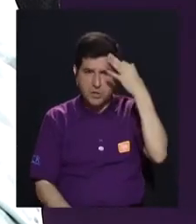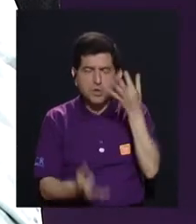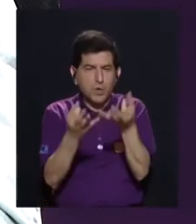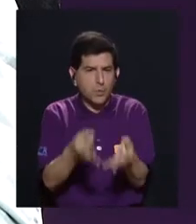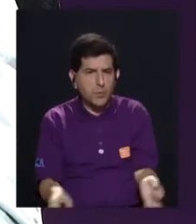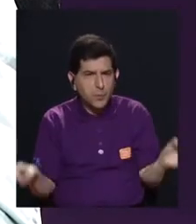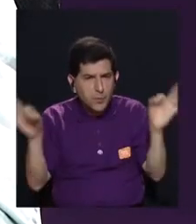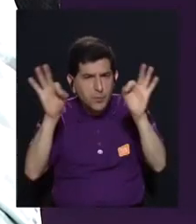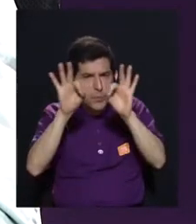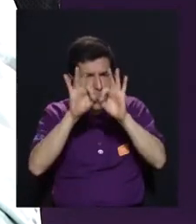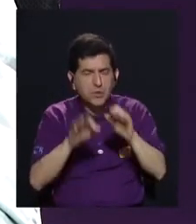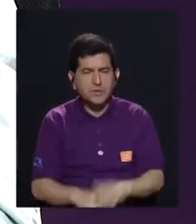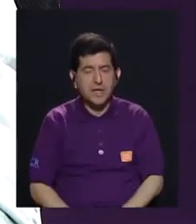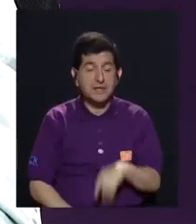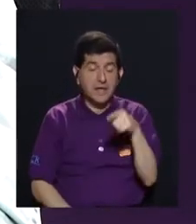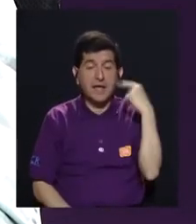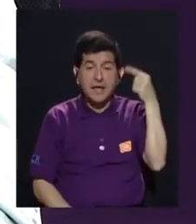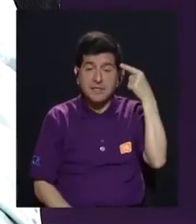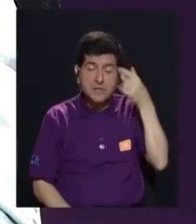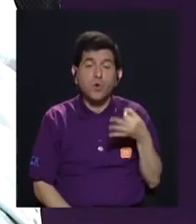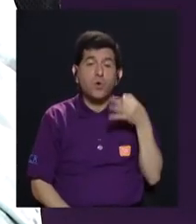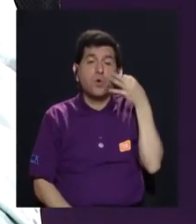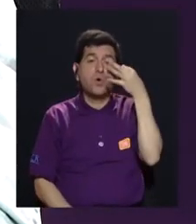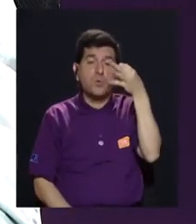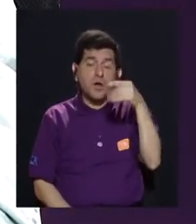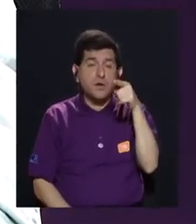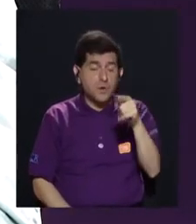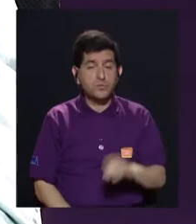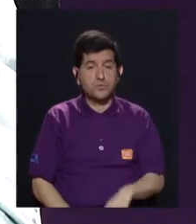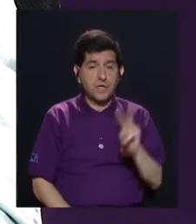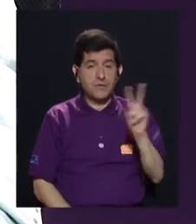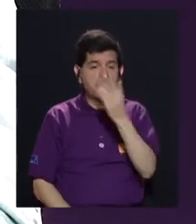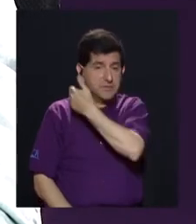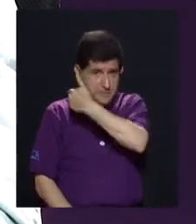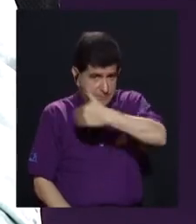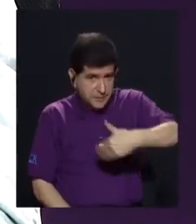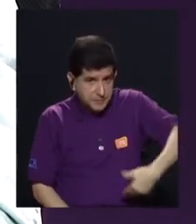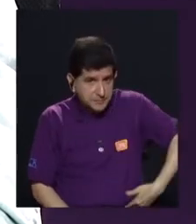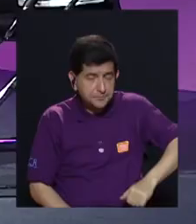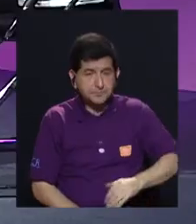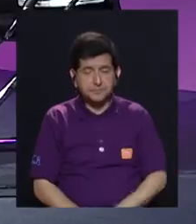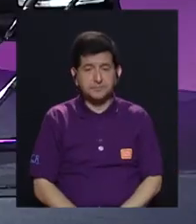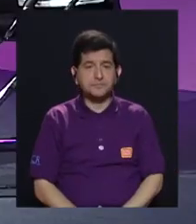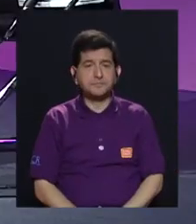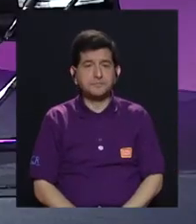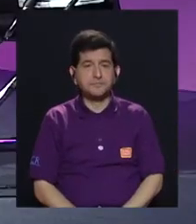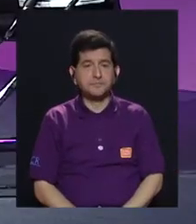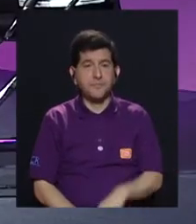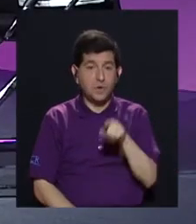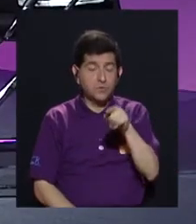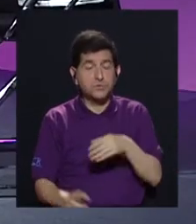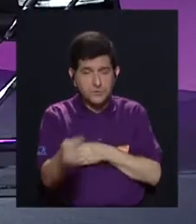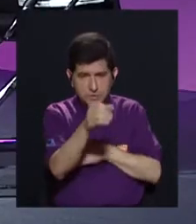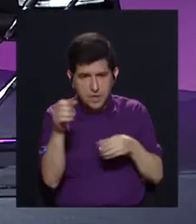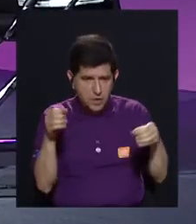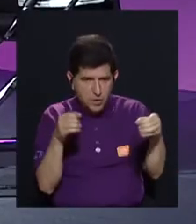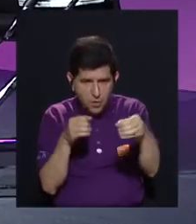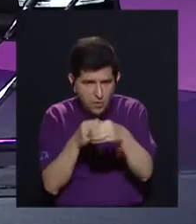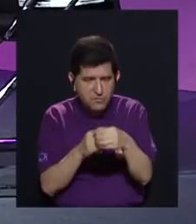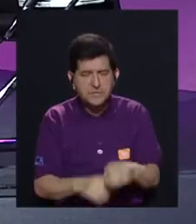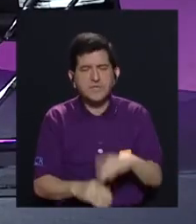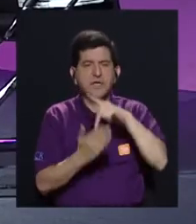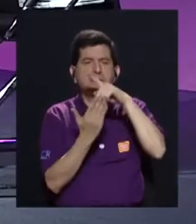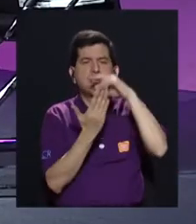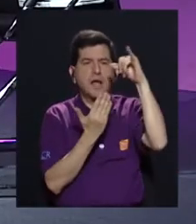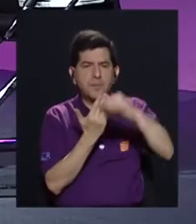en ese evento al gobierno en el cual usted sería la vicepresidenta desde su despacho cuáles serían esos